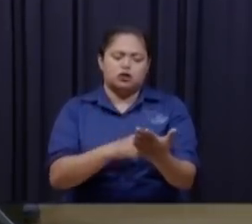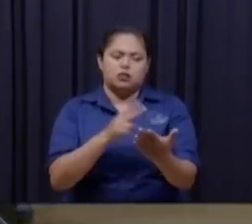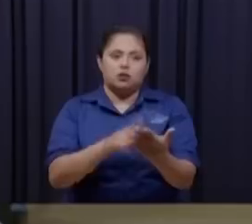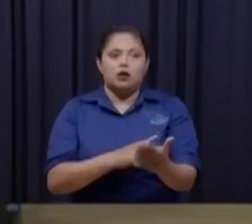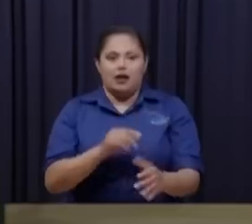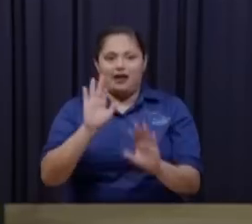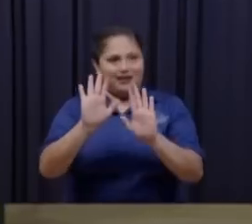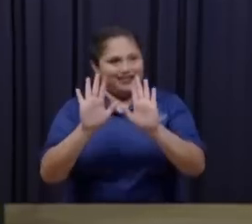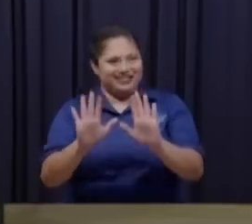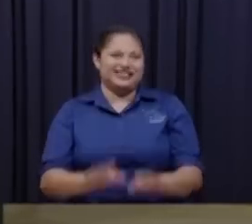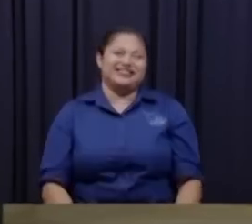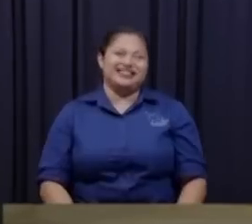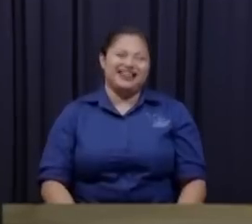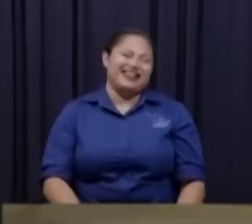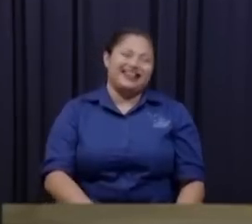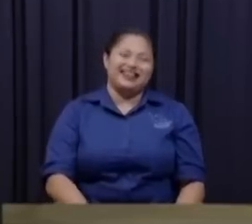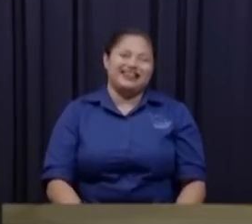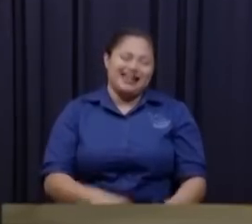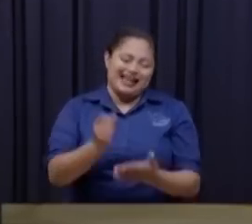esta.